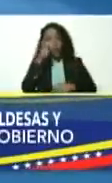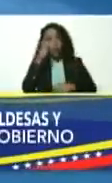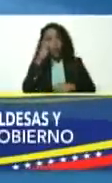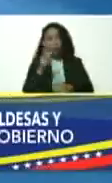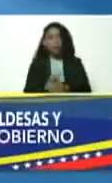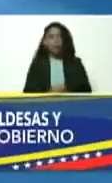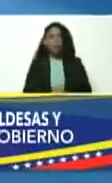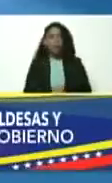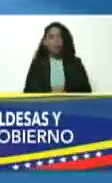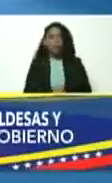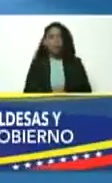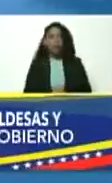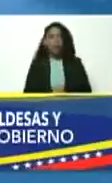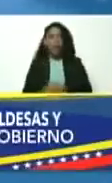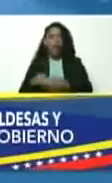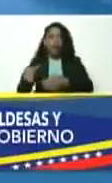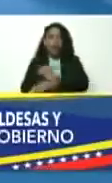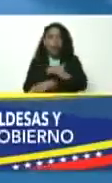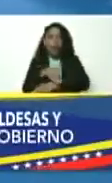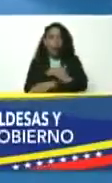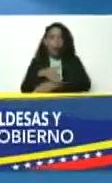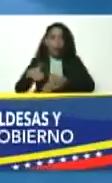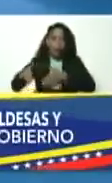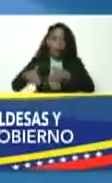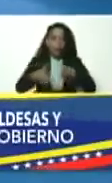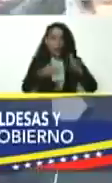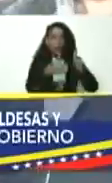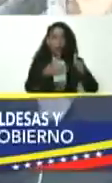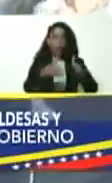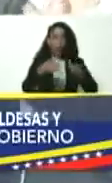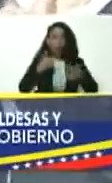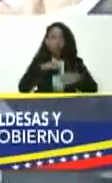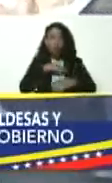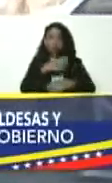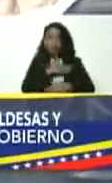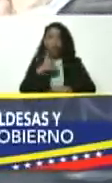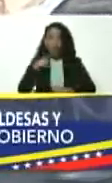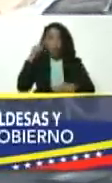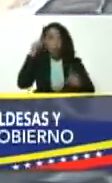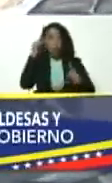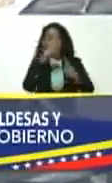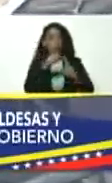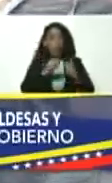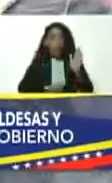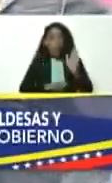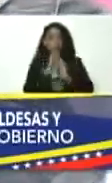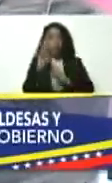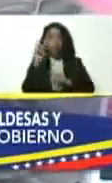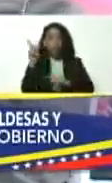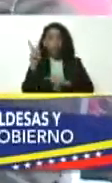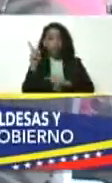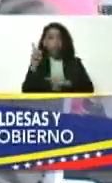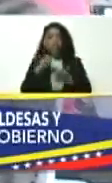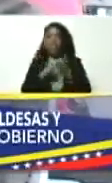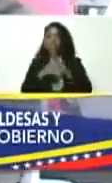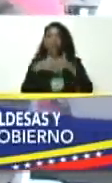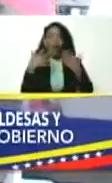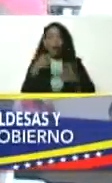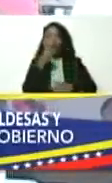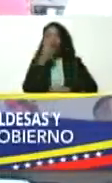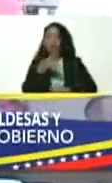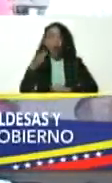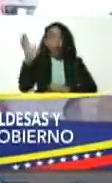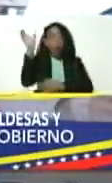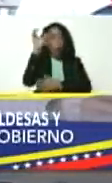de viabilidad vamos hacia ese objetivo y va a ser bueno para colombia y va a ser bueno para